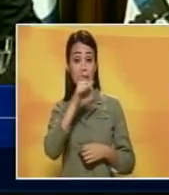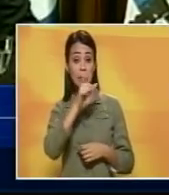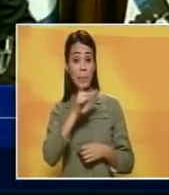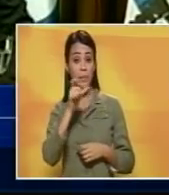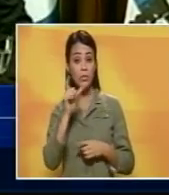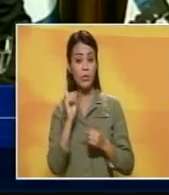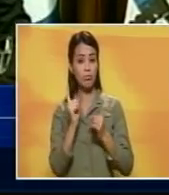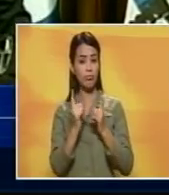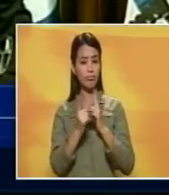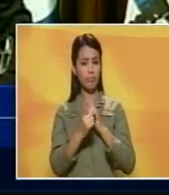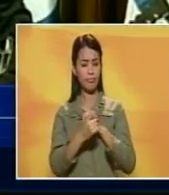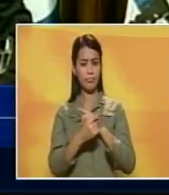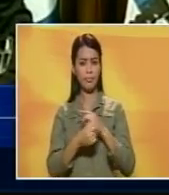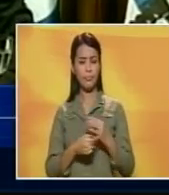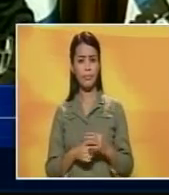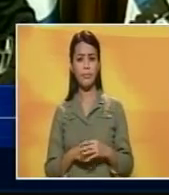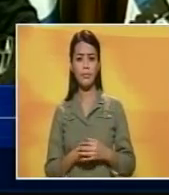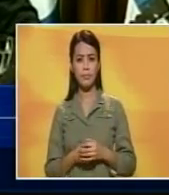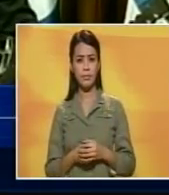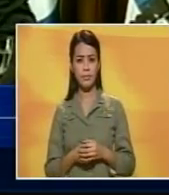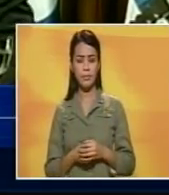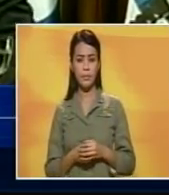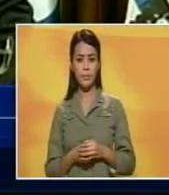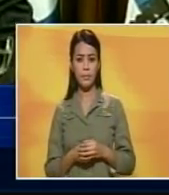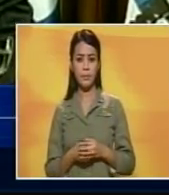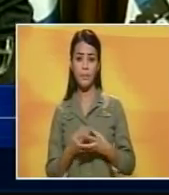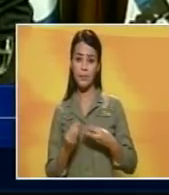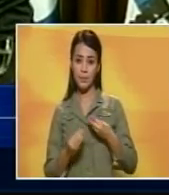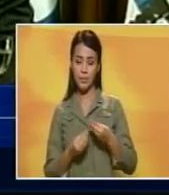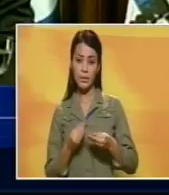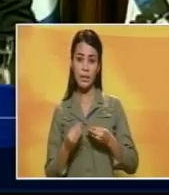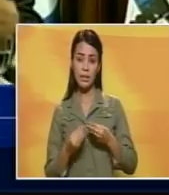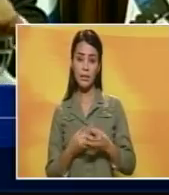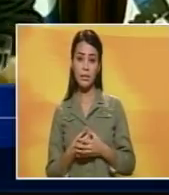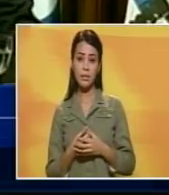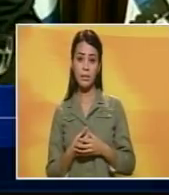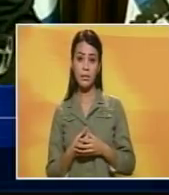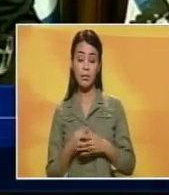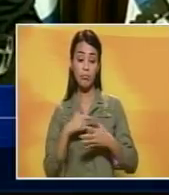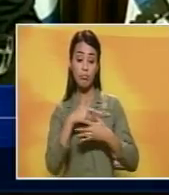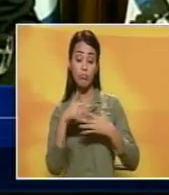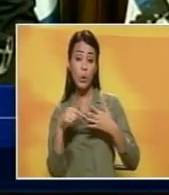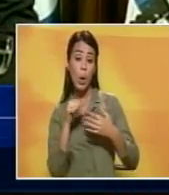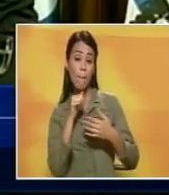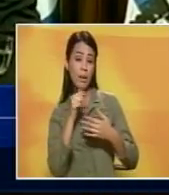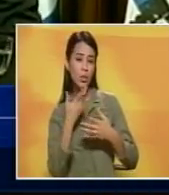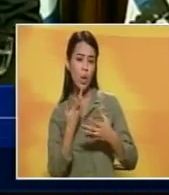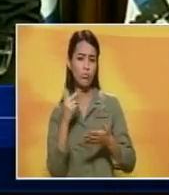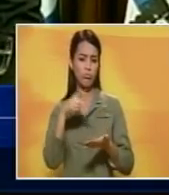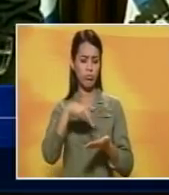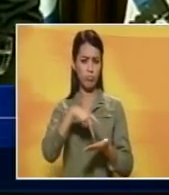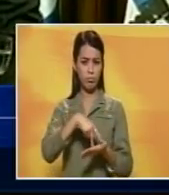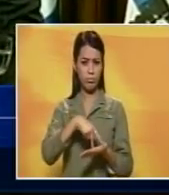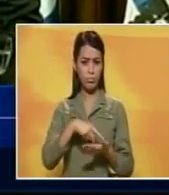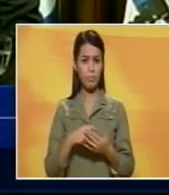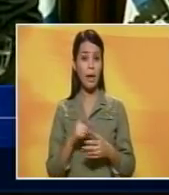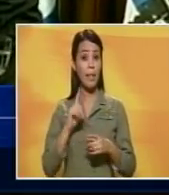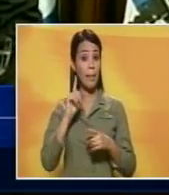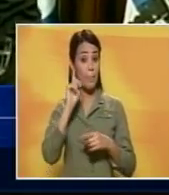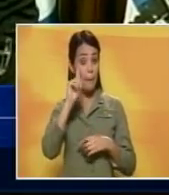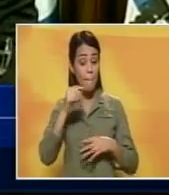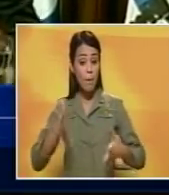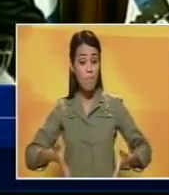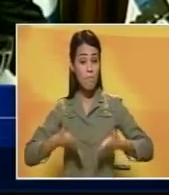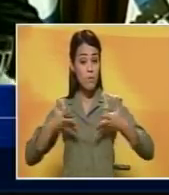usurpadores, ha cometido el delito no solo de instalarse, sino de promover